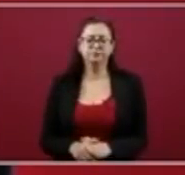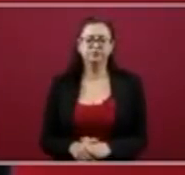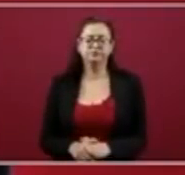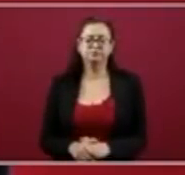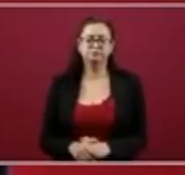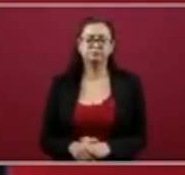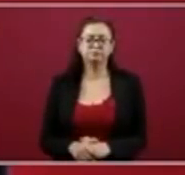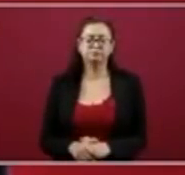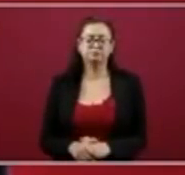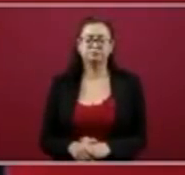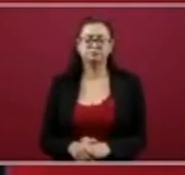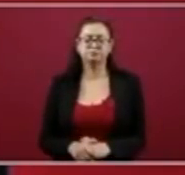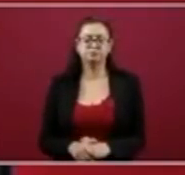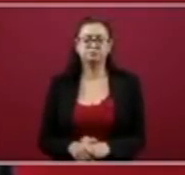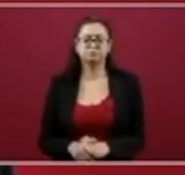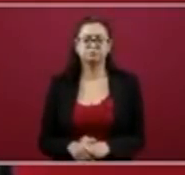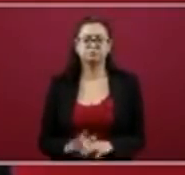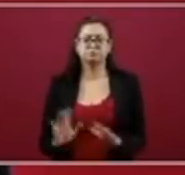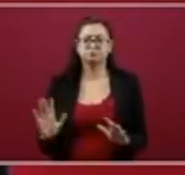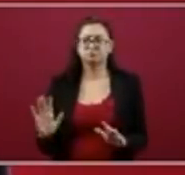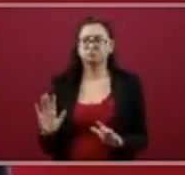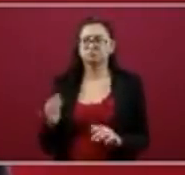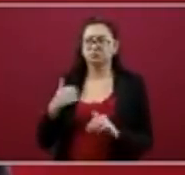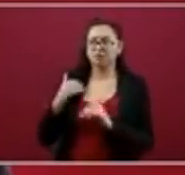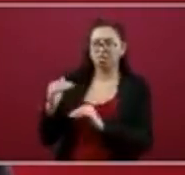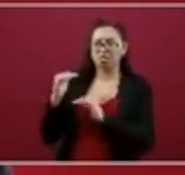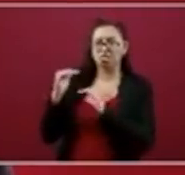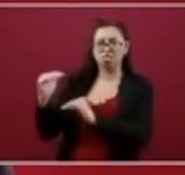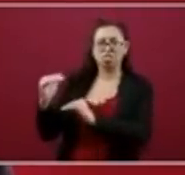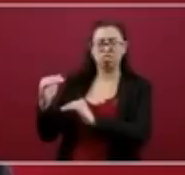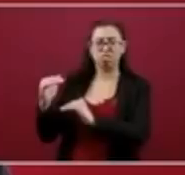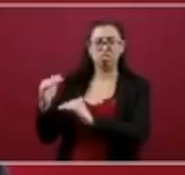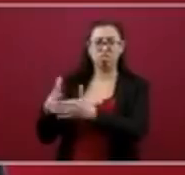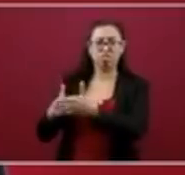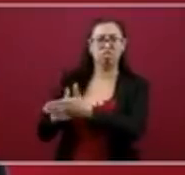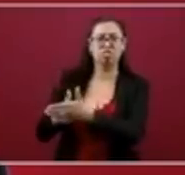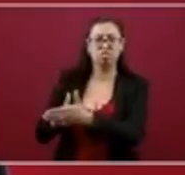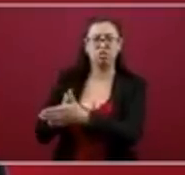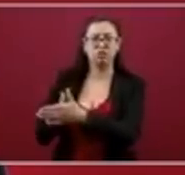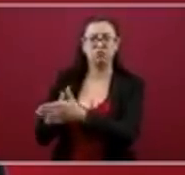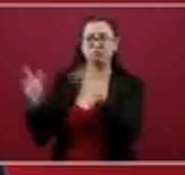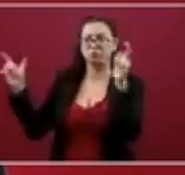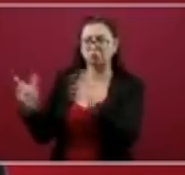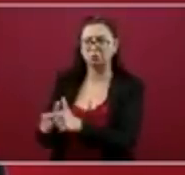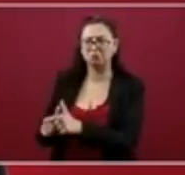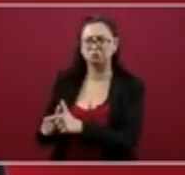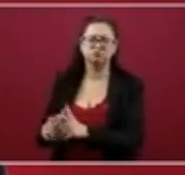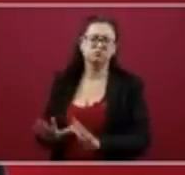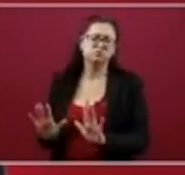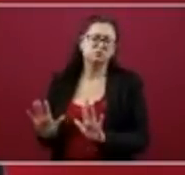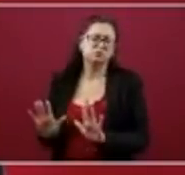No vamos nosotros a limitar su función.